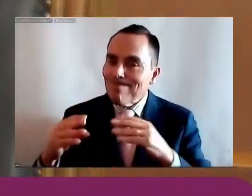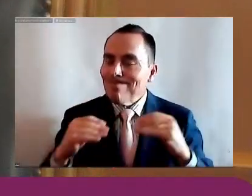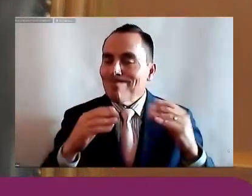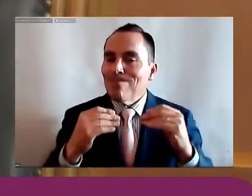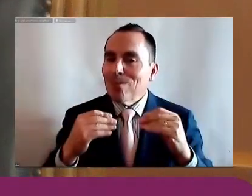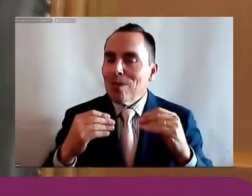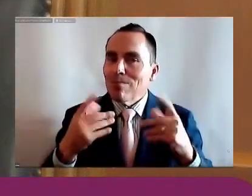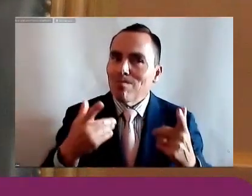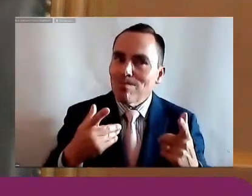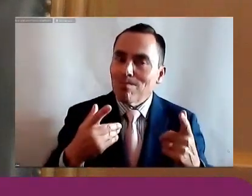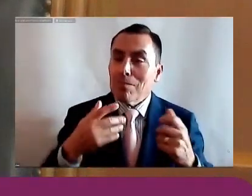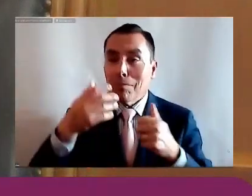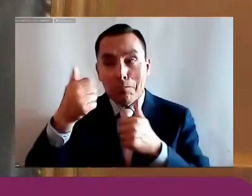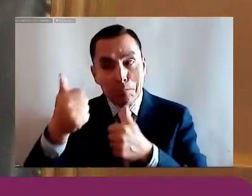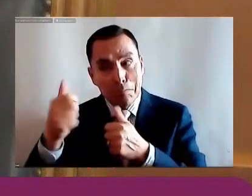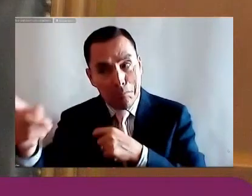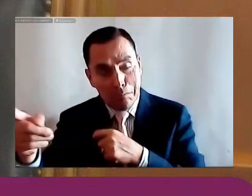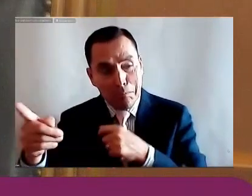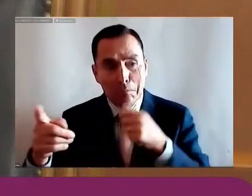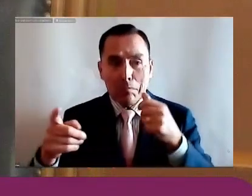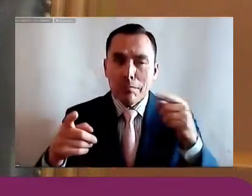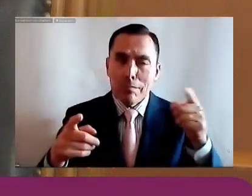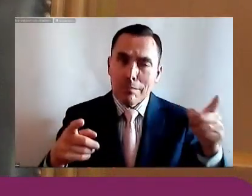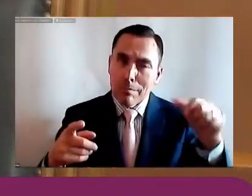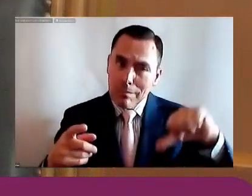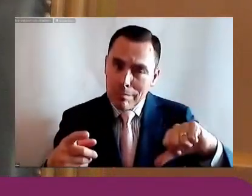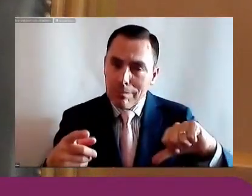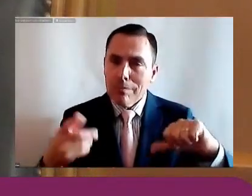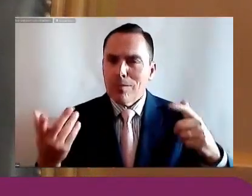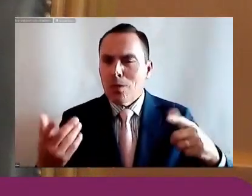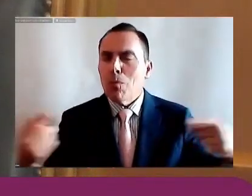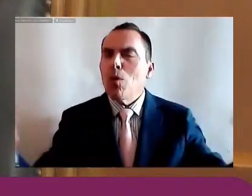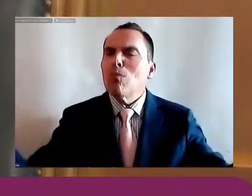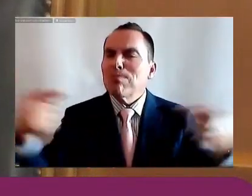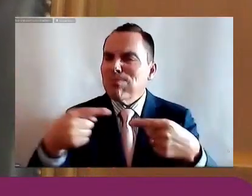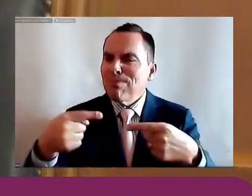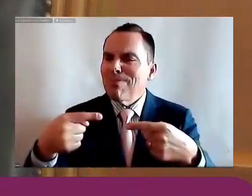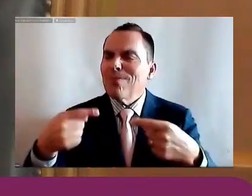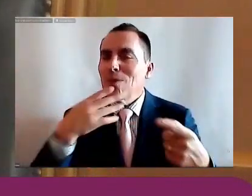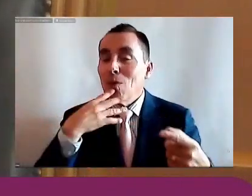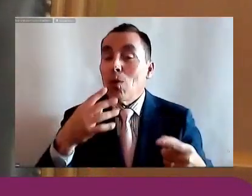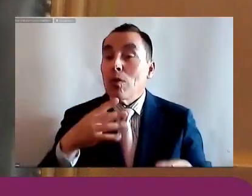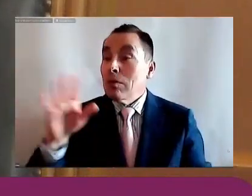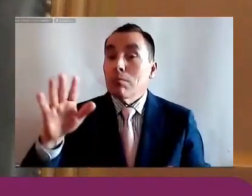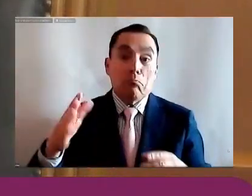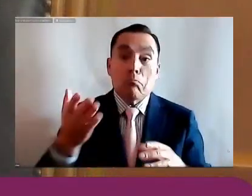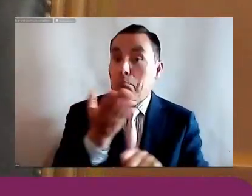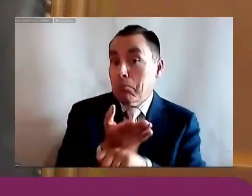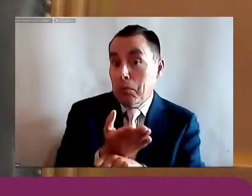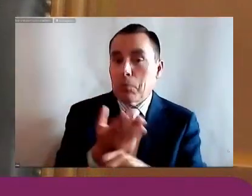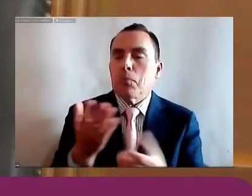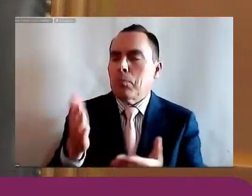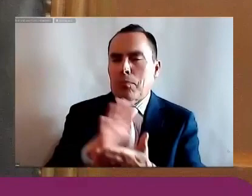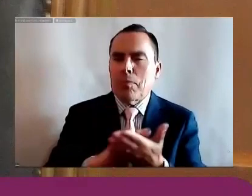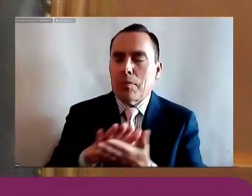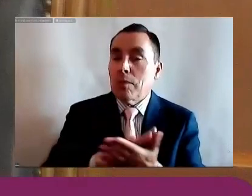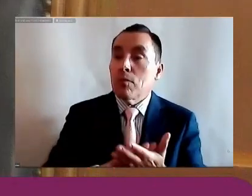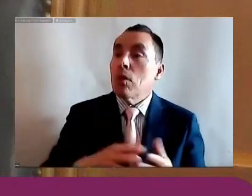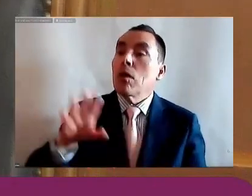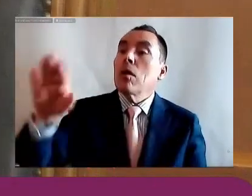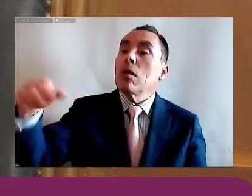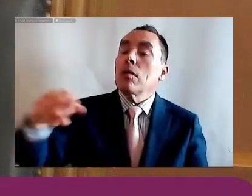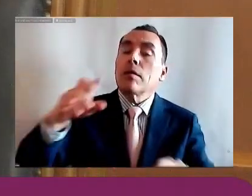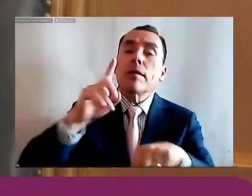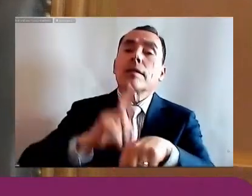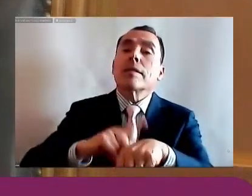probablemente es como si estuviéramos pidiendo cuestiones contradictorias. Por un lado, disponer de tiempo para